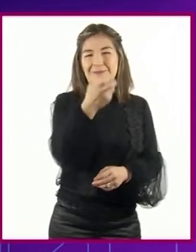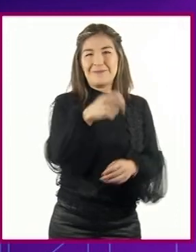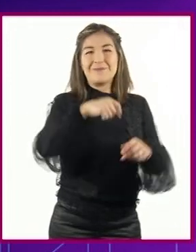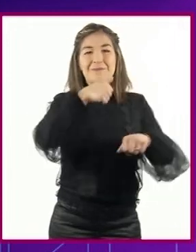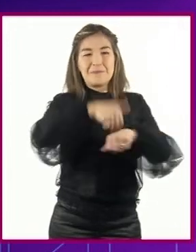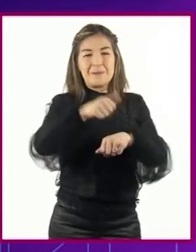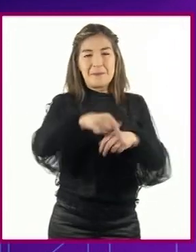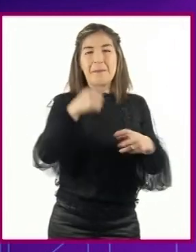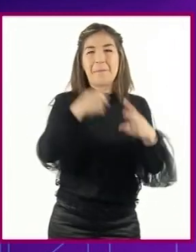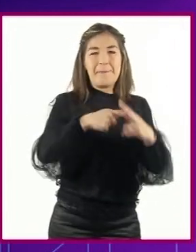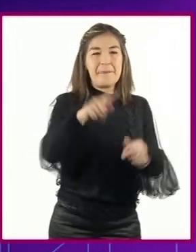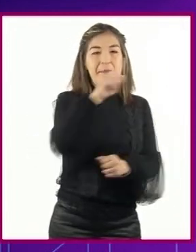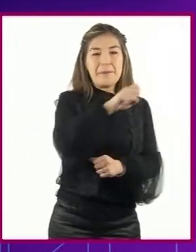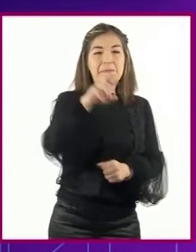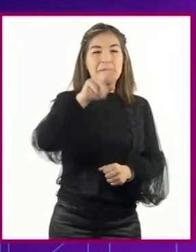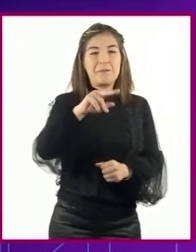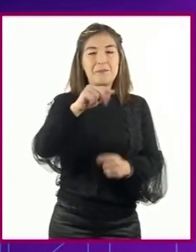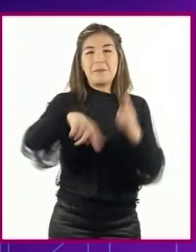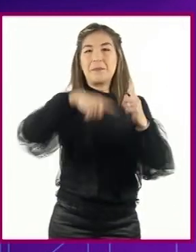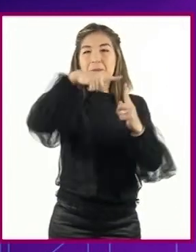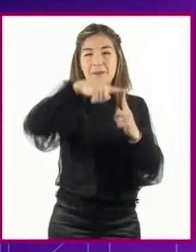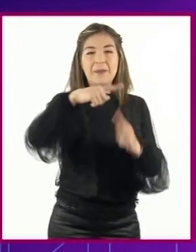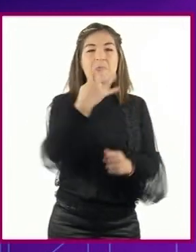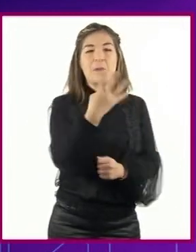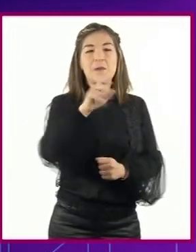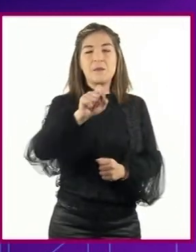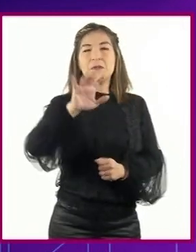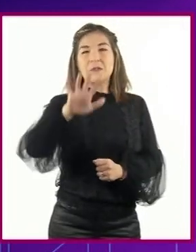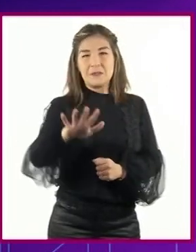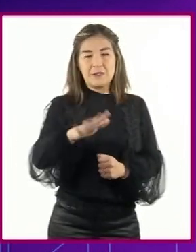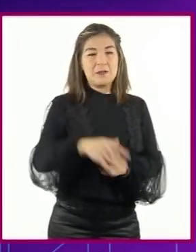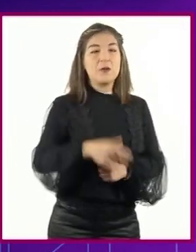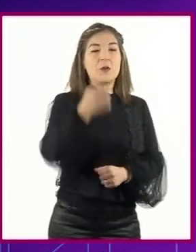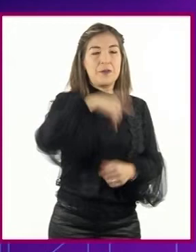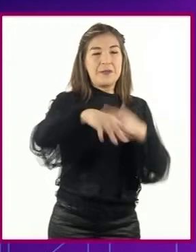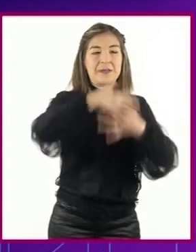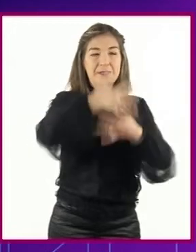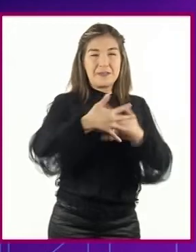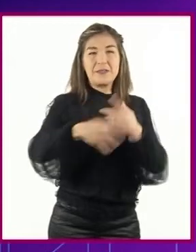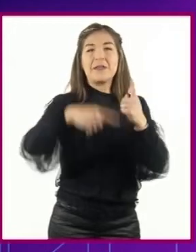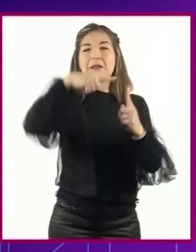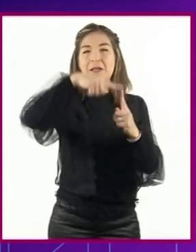operaciones 180 entre 4.5 y 15 entre